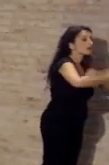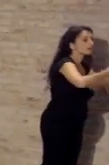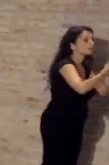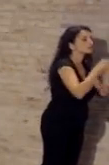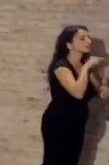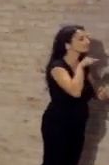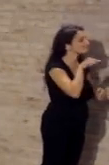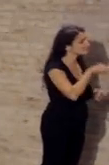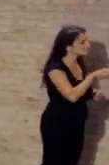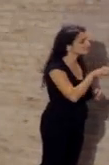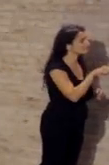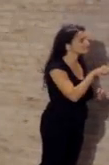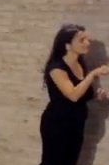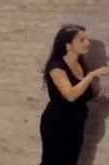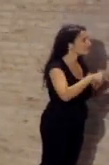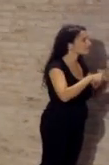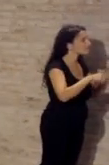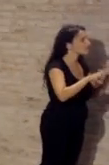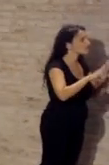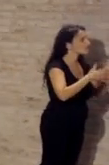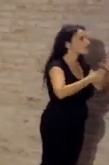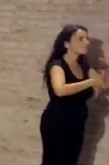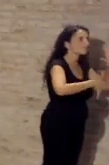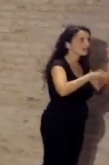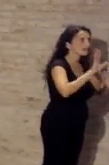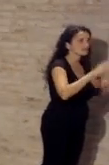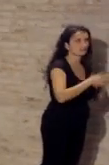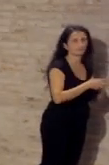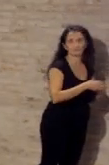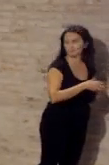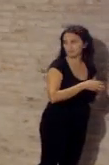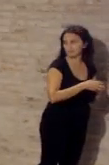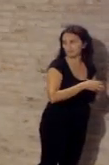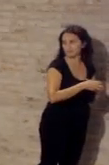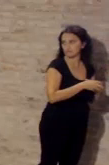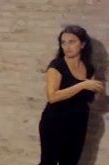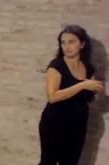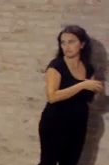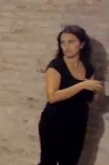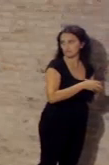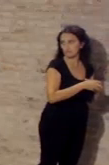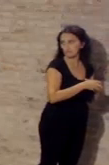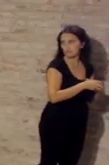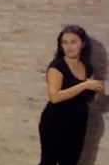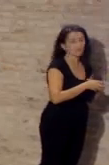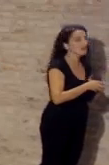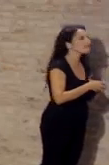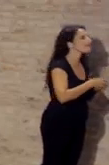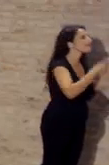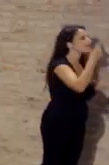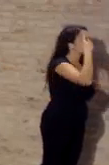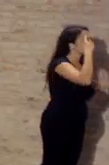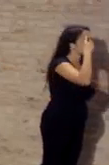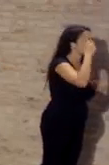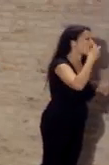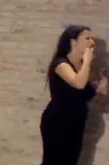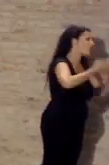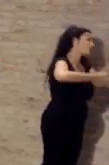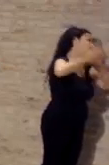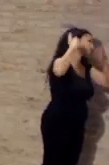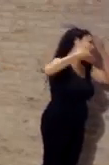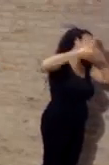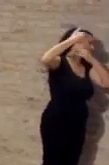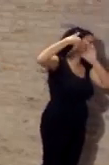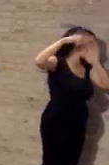de discapacidad es donde más eh los pensamientos son más retrógrados por